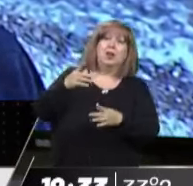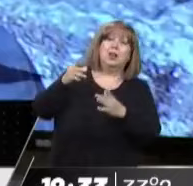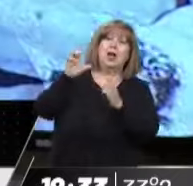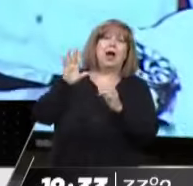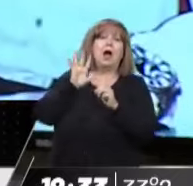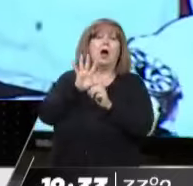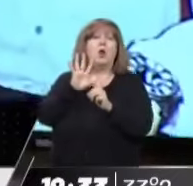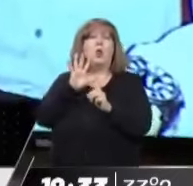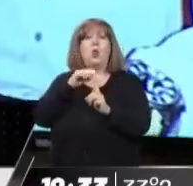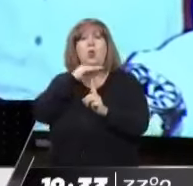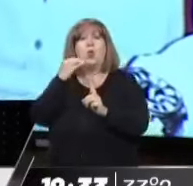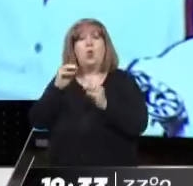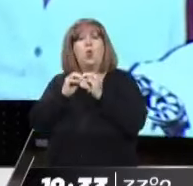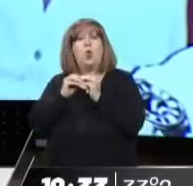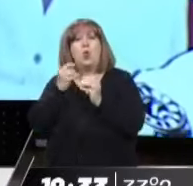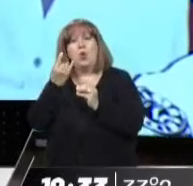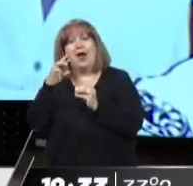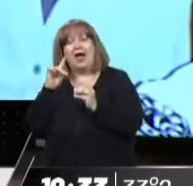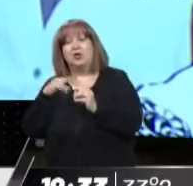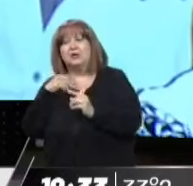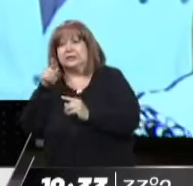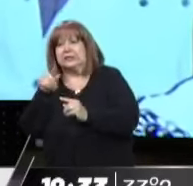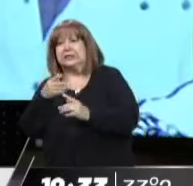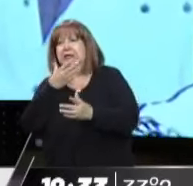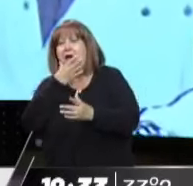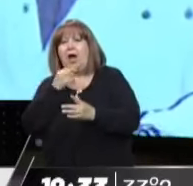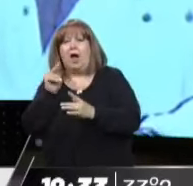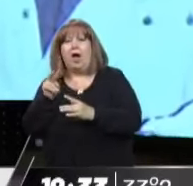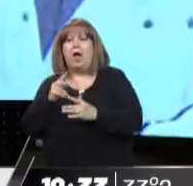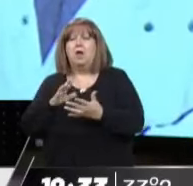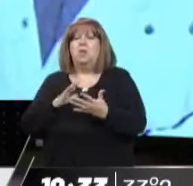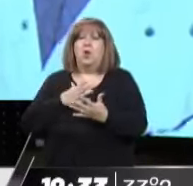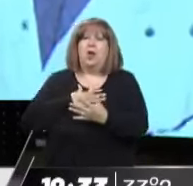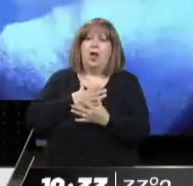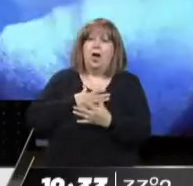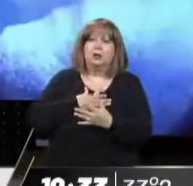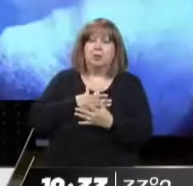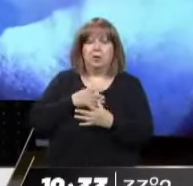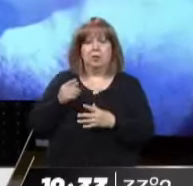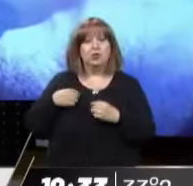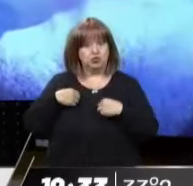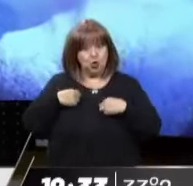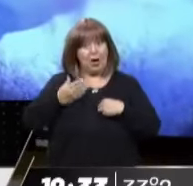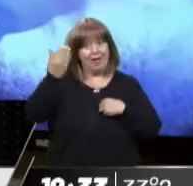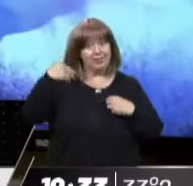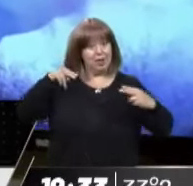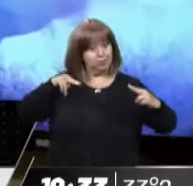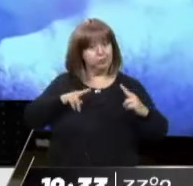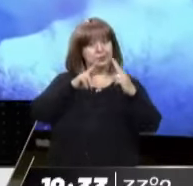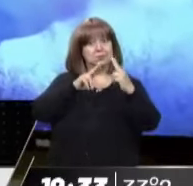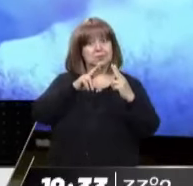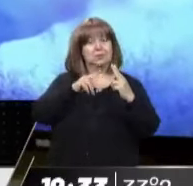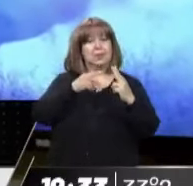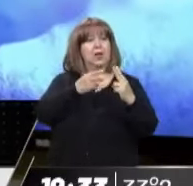se guíen, porque él apenas, la primera audiencia que yo fui, apenas me vio entrar, se puso a llorar. Yo creo que en el juicio,